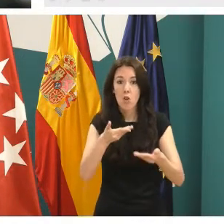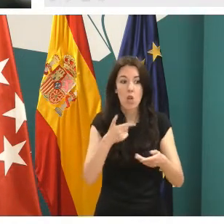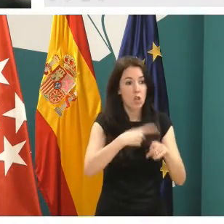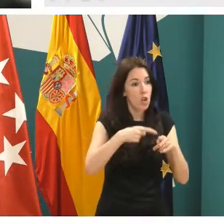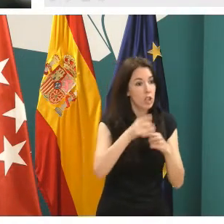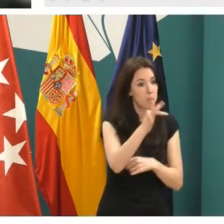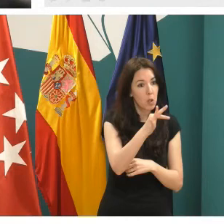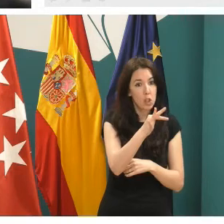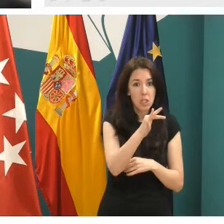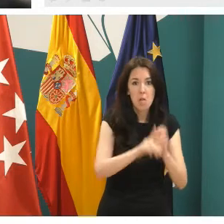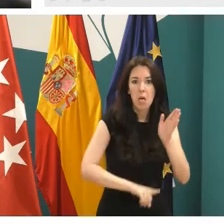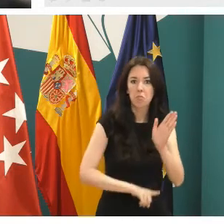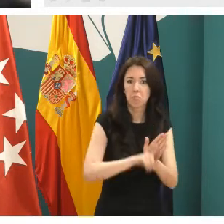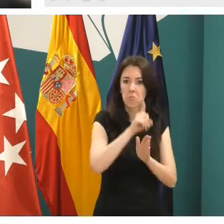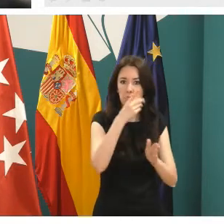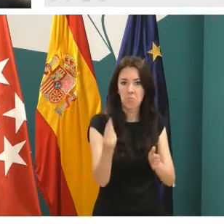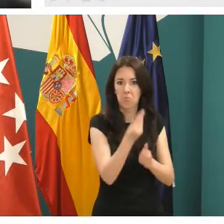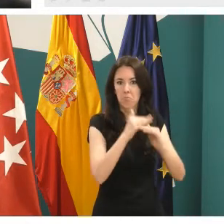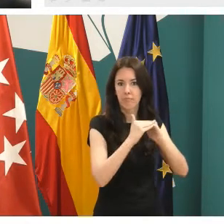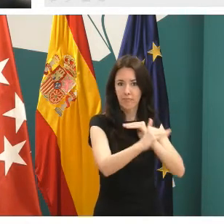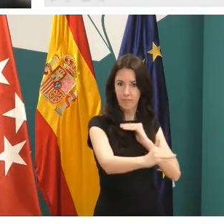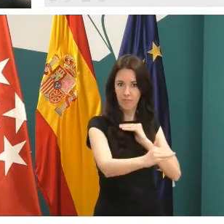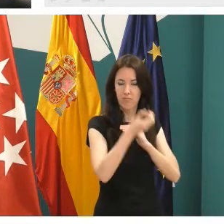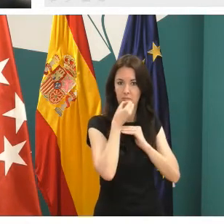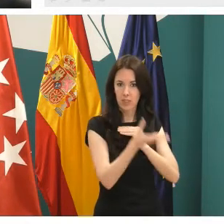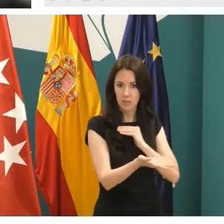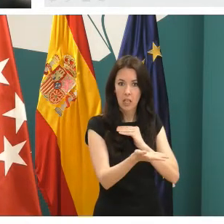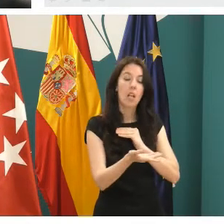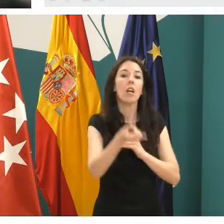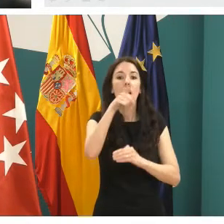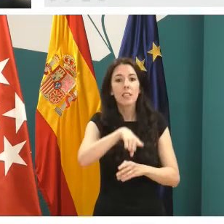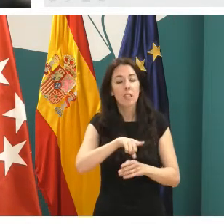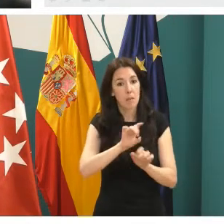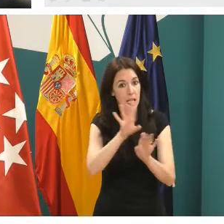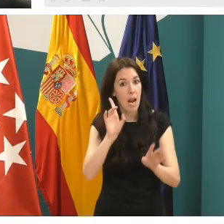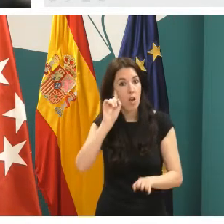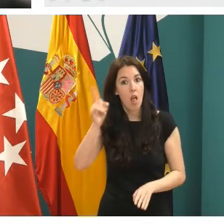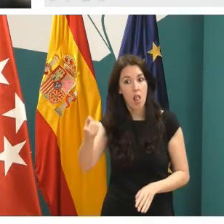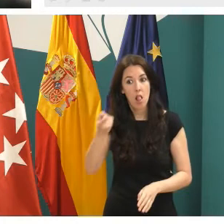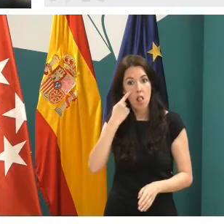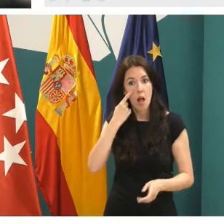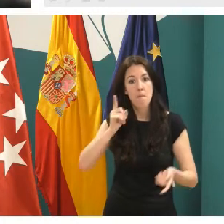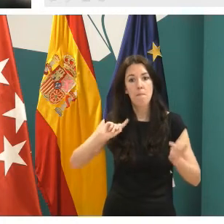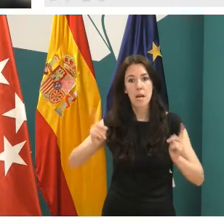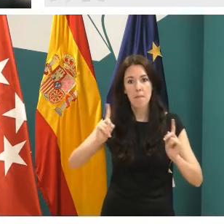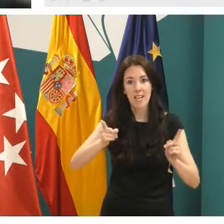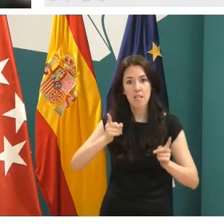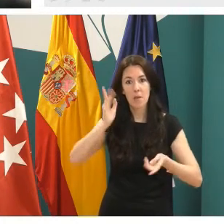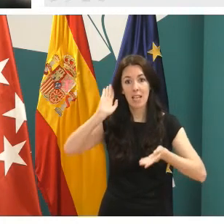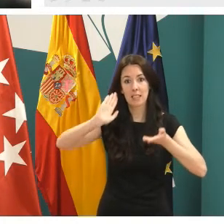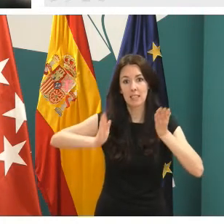positivas, se desarrollen, florezcan y se mantengan. Y por supuesto, detectar, prevenir y